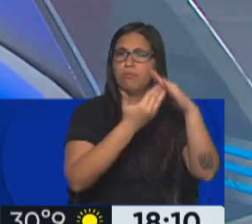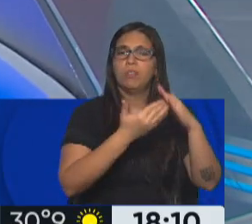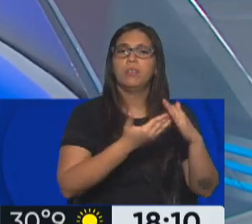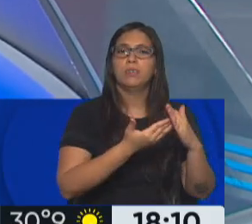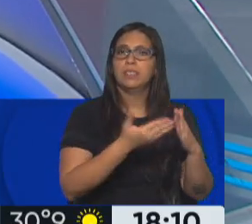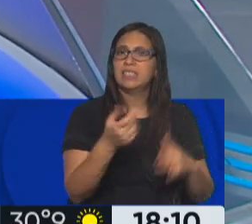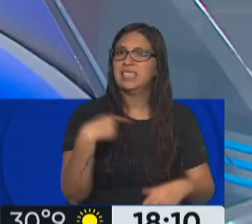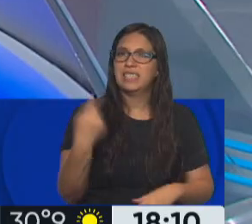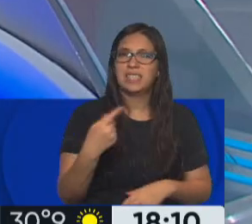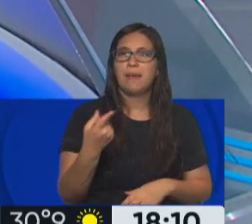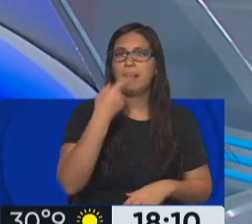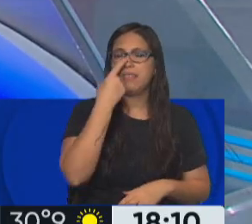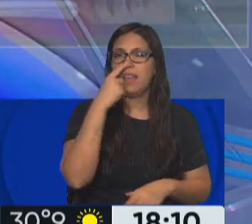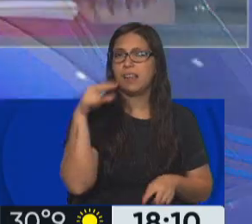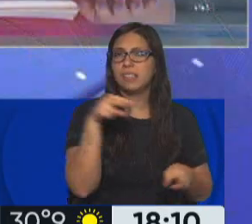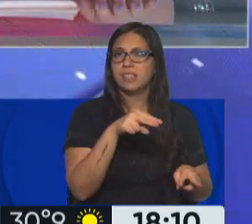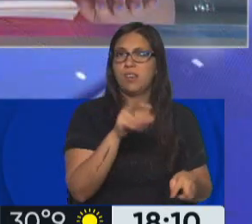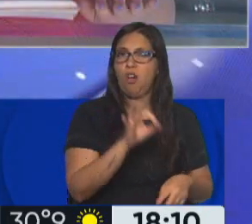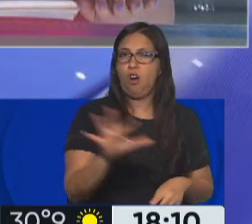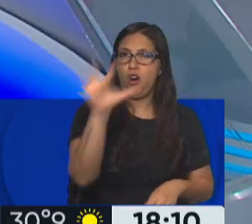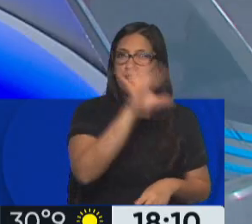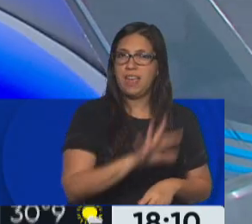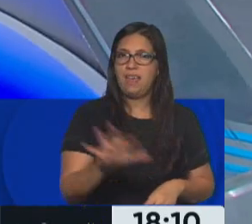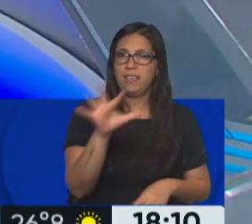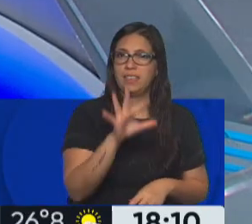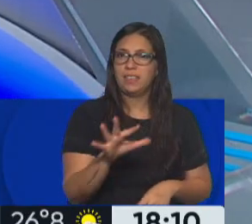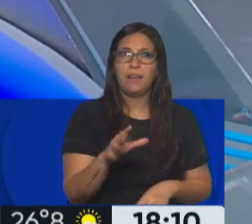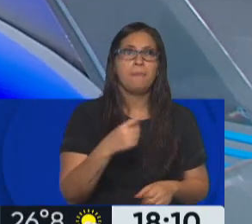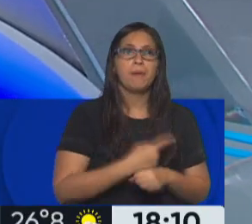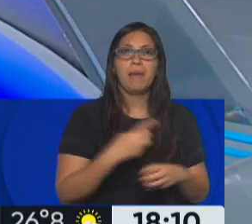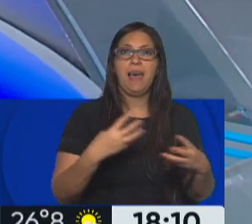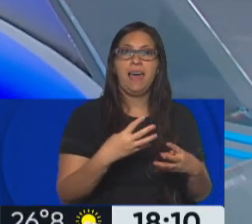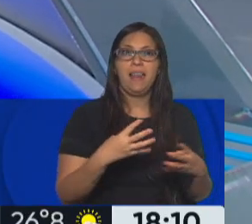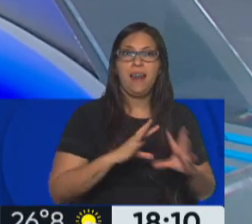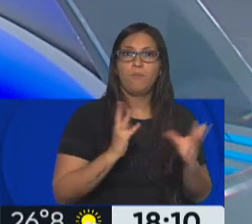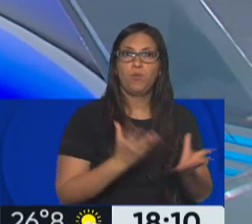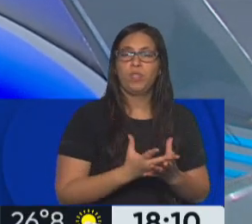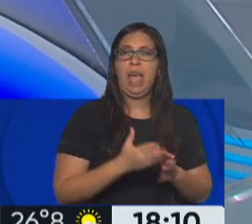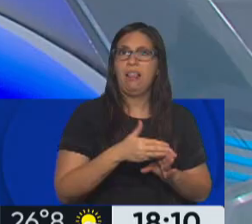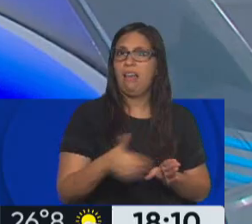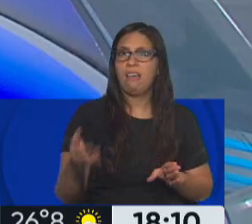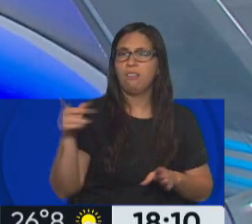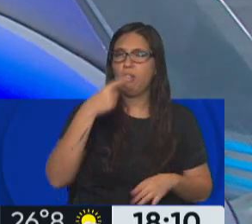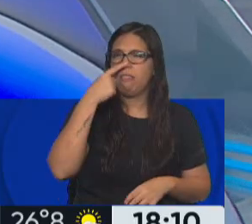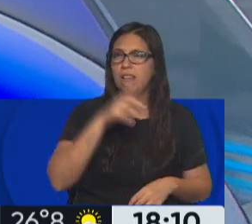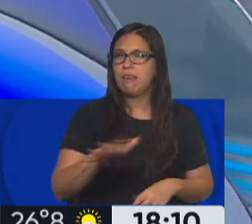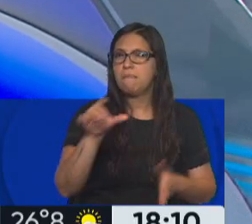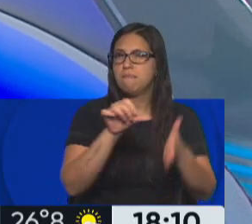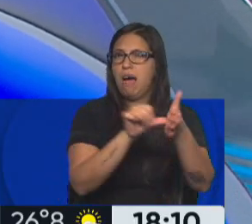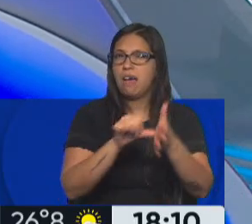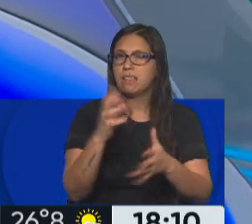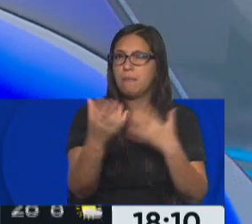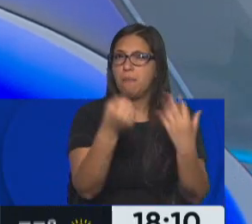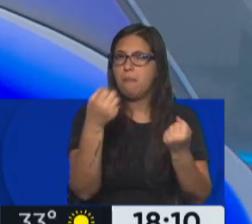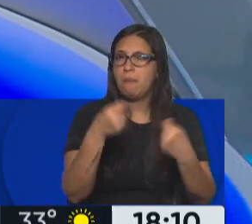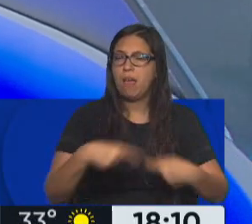que siempre han tenido intereses en Oriente Medio desde el final de la Primera Guerra Mundial. Totalmente. Así que miraría bien de cerca esas tres dimensiones, pero esto